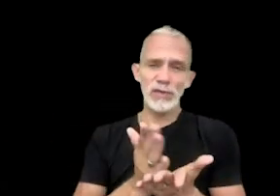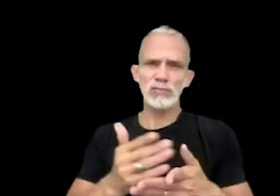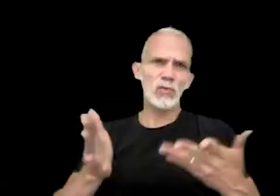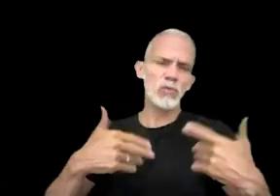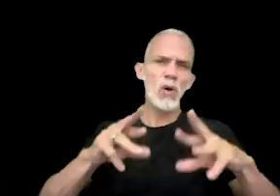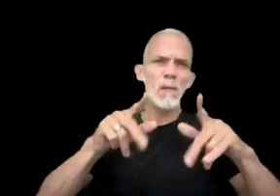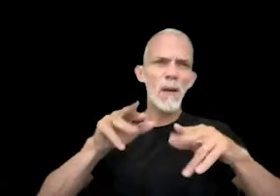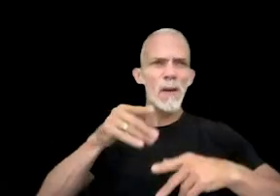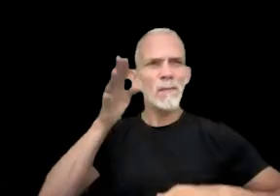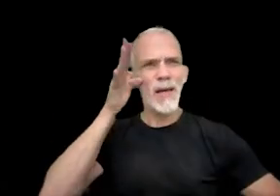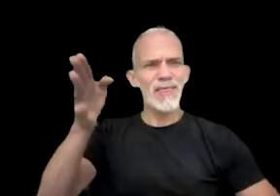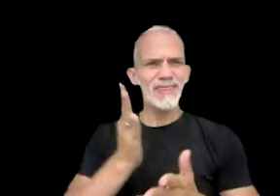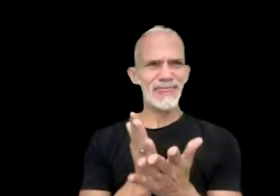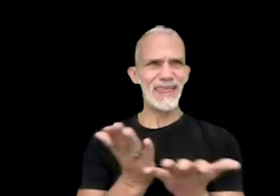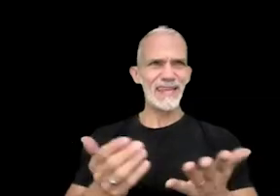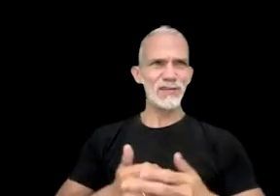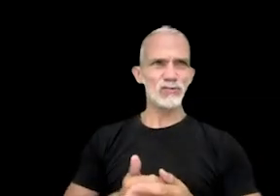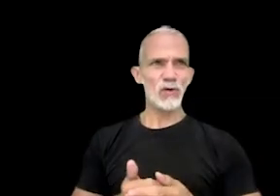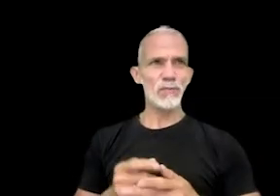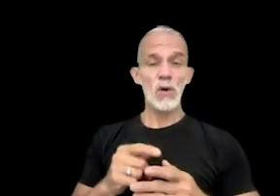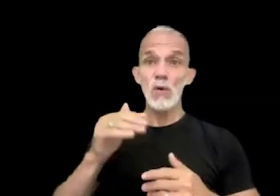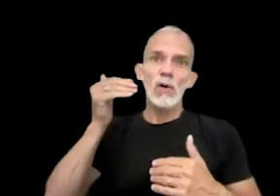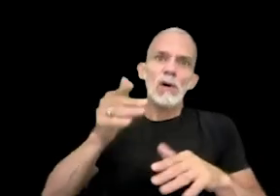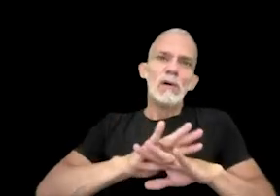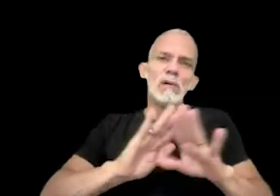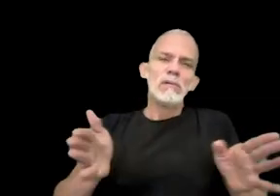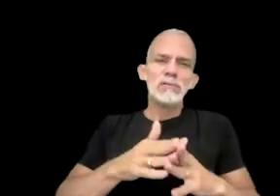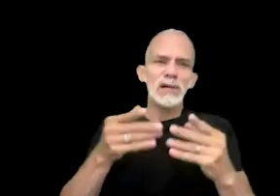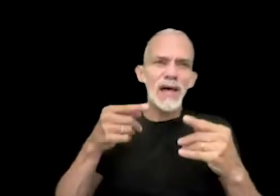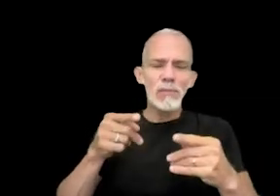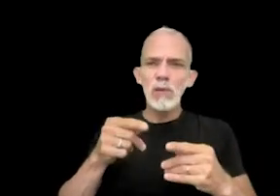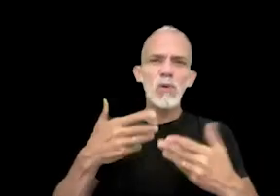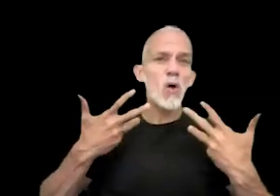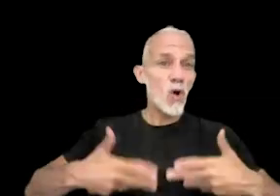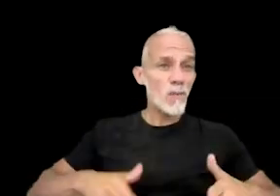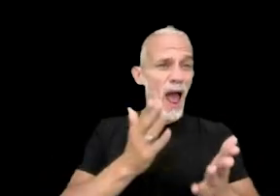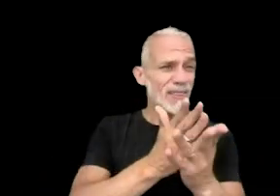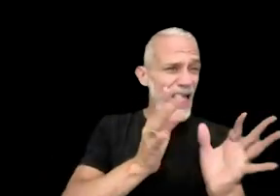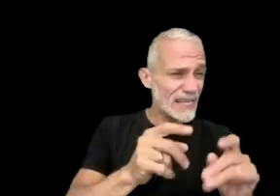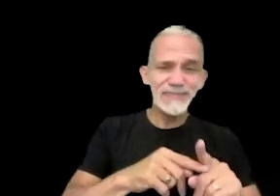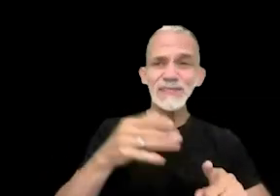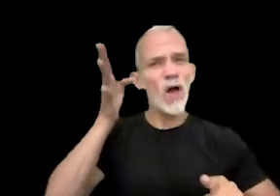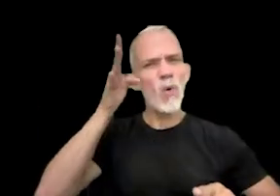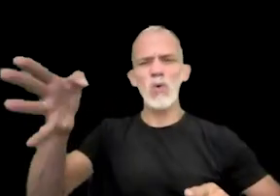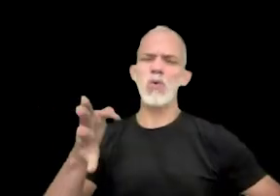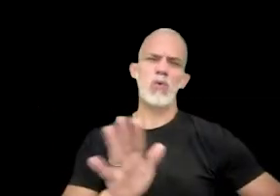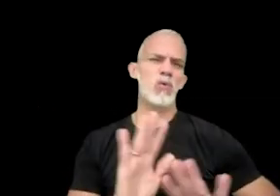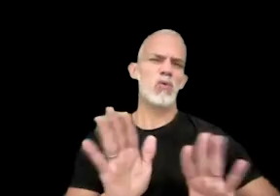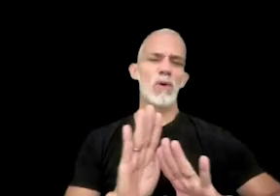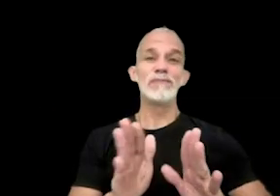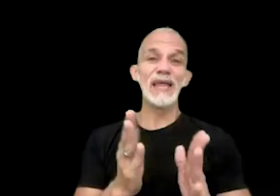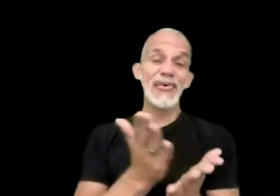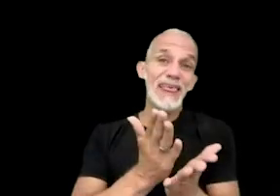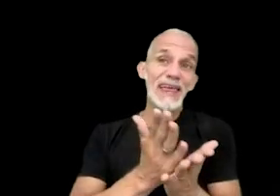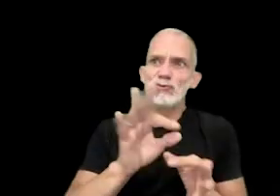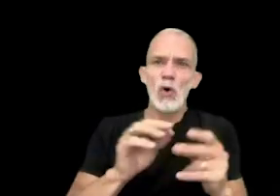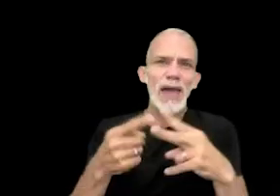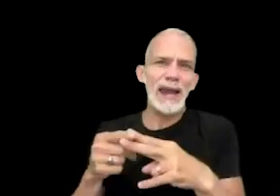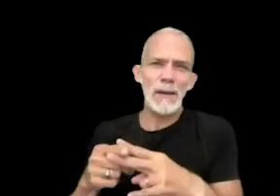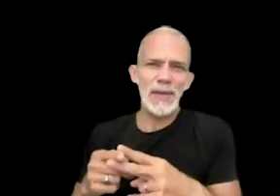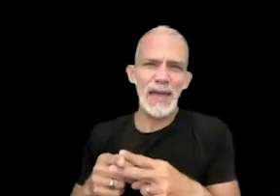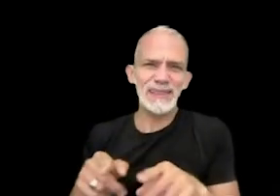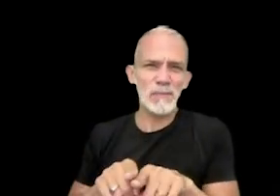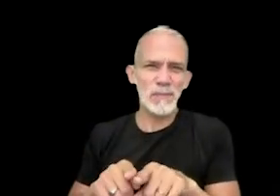al ejercicio de un derecho. Sobrepasar los límites del ejercicio natural del derecho. ¿Sí? Del derecho de una herramienta.